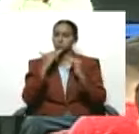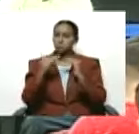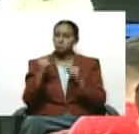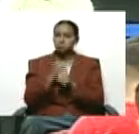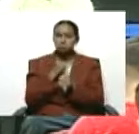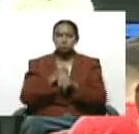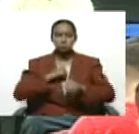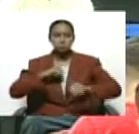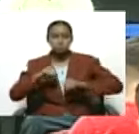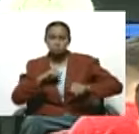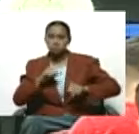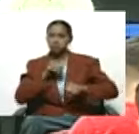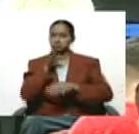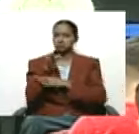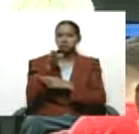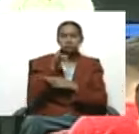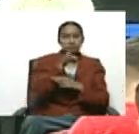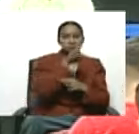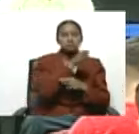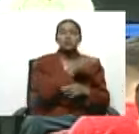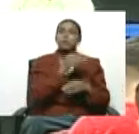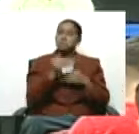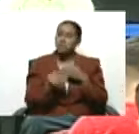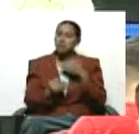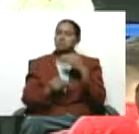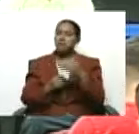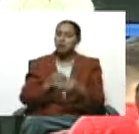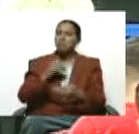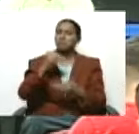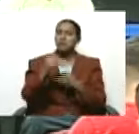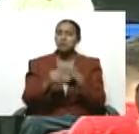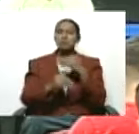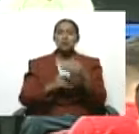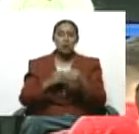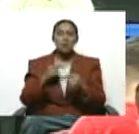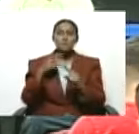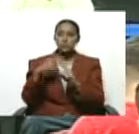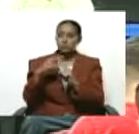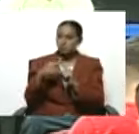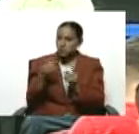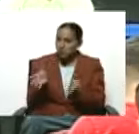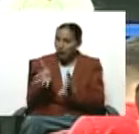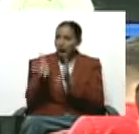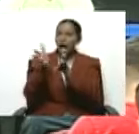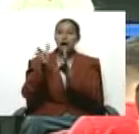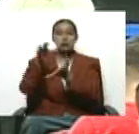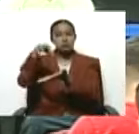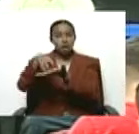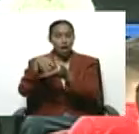¿Eh? Usted va dando la cosa poco a poco, pero consolidando.